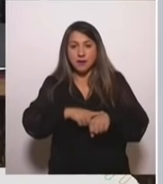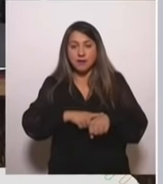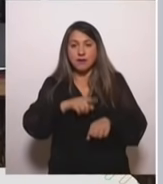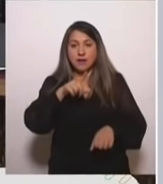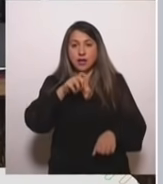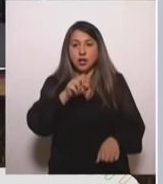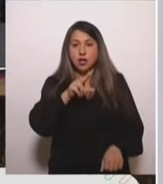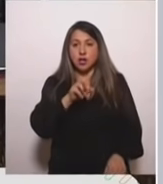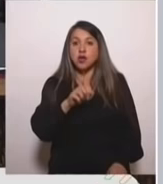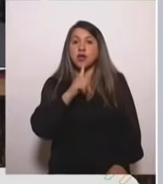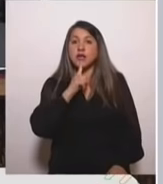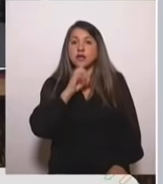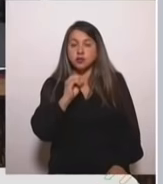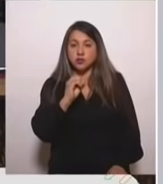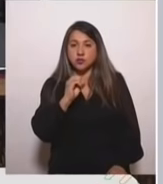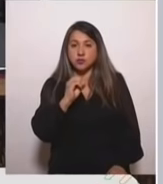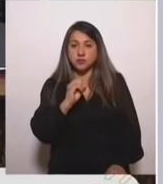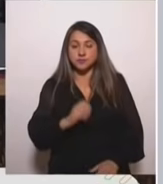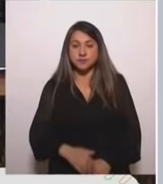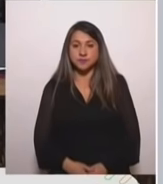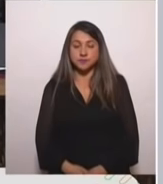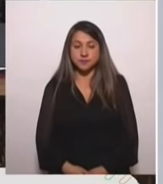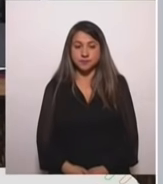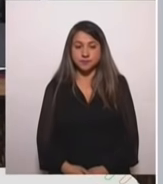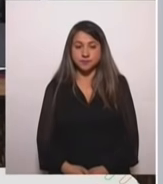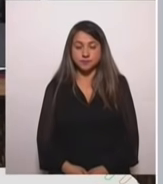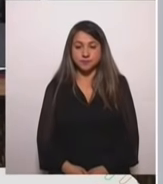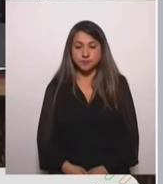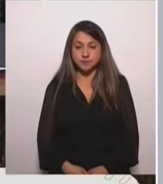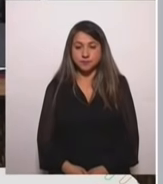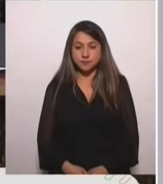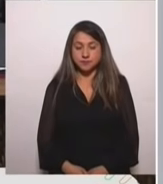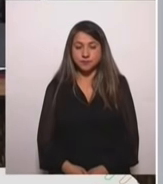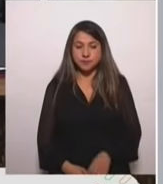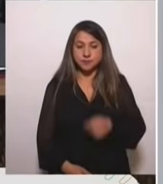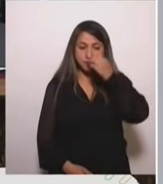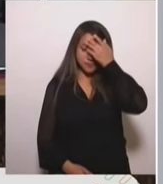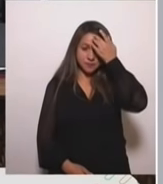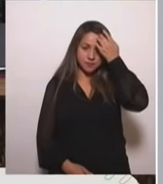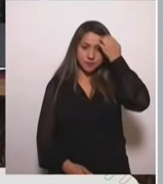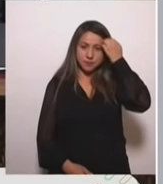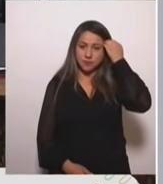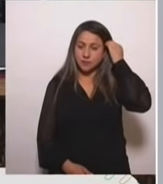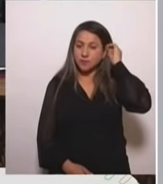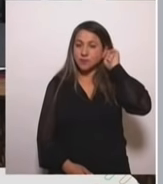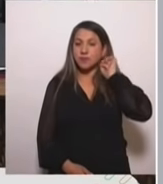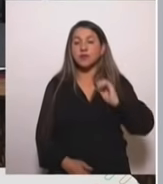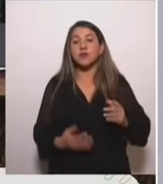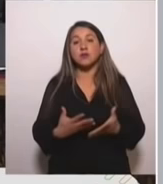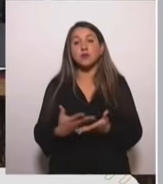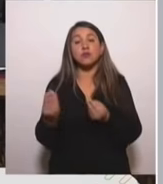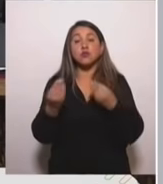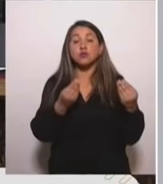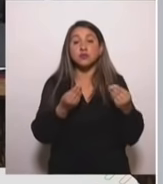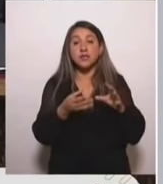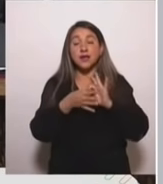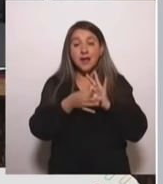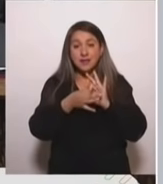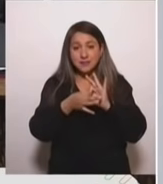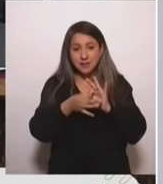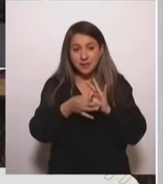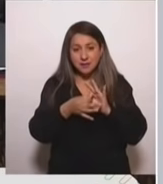o que el Senado o el mismo Congreso adopte acuerdos en materias que son propias de su competencia, pero ello